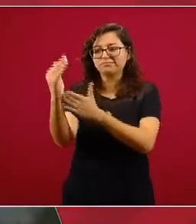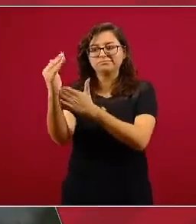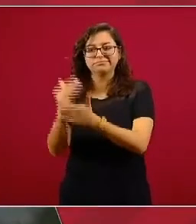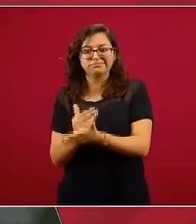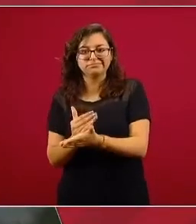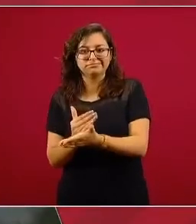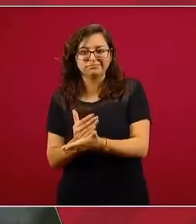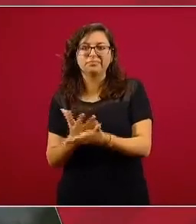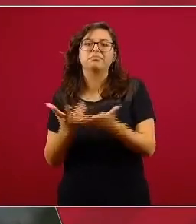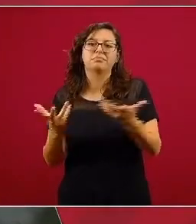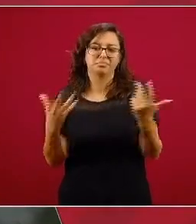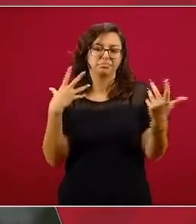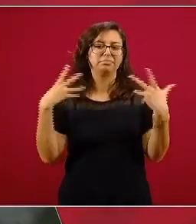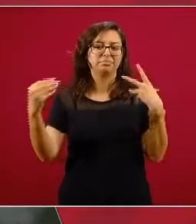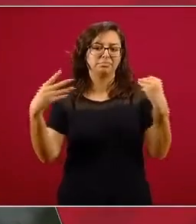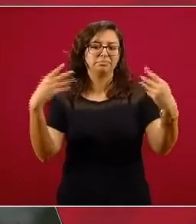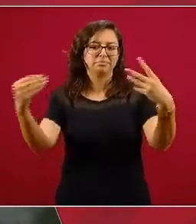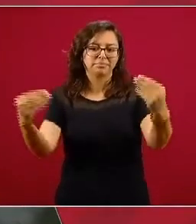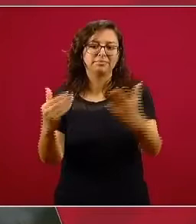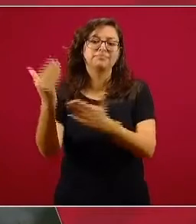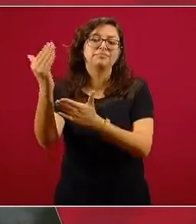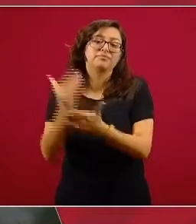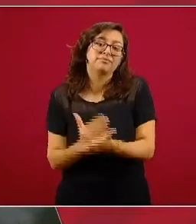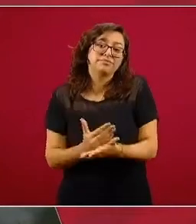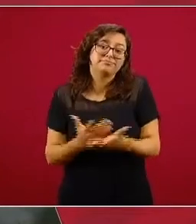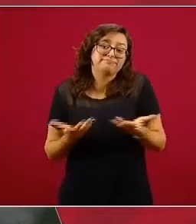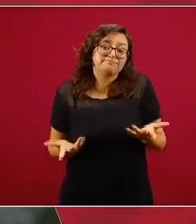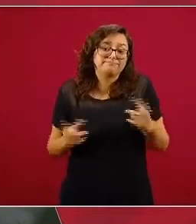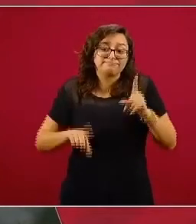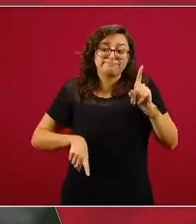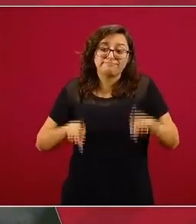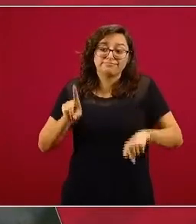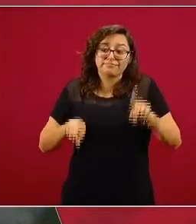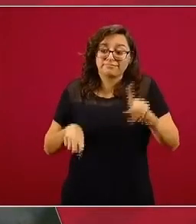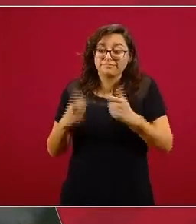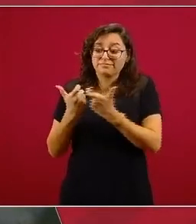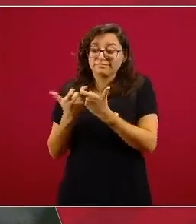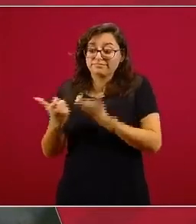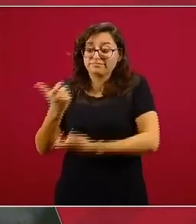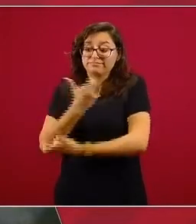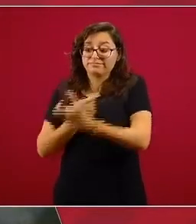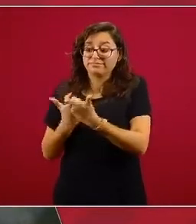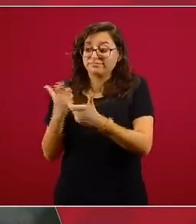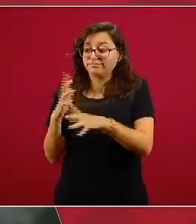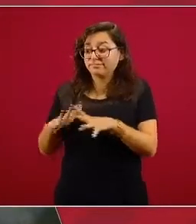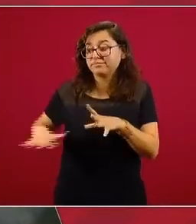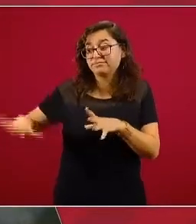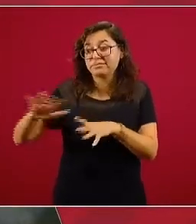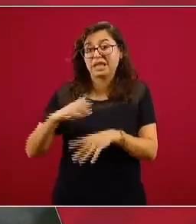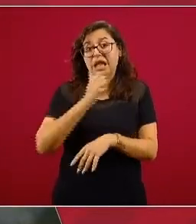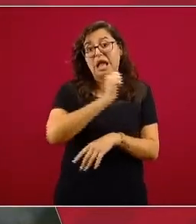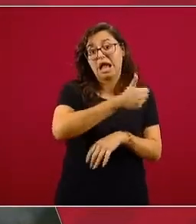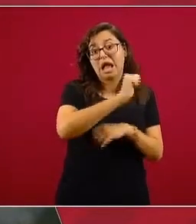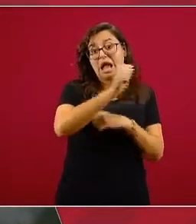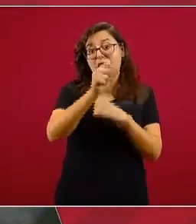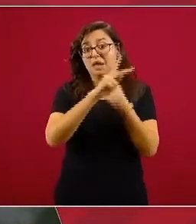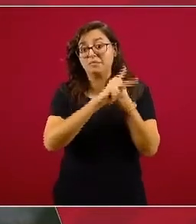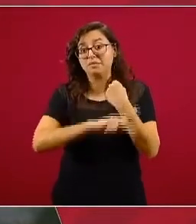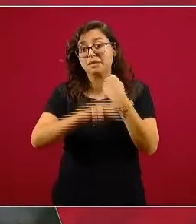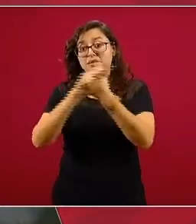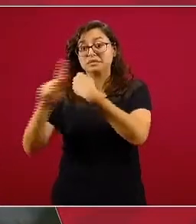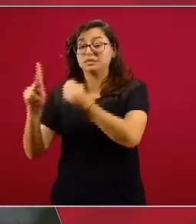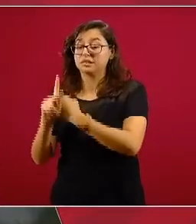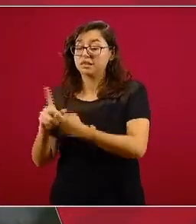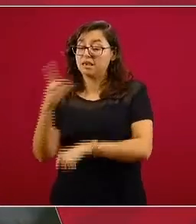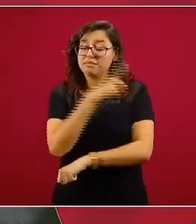se puede imaginar todo el mundo, depende de la realidad económica y social de los países. Y nunca debemos